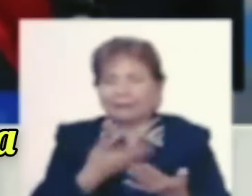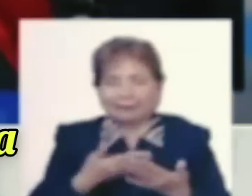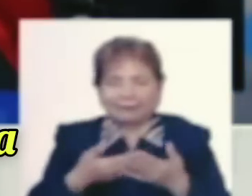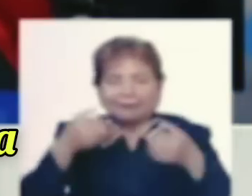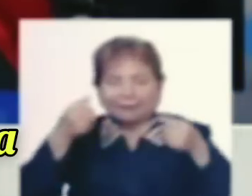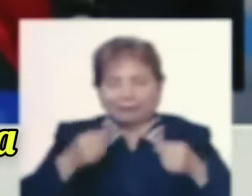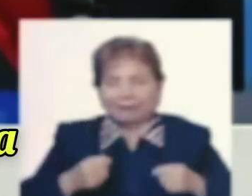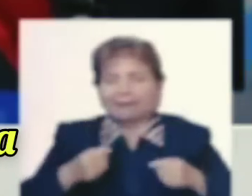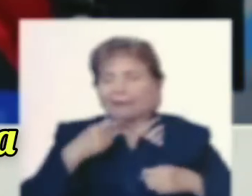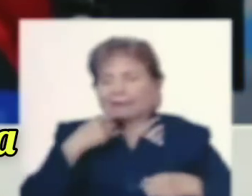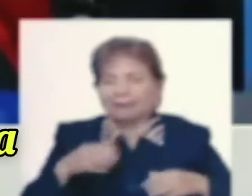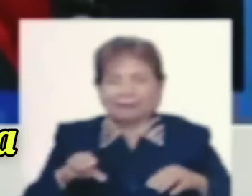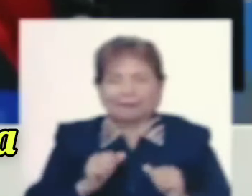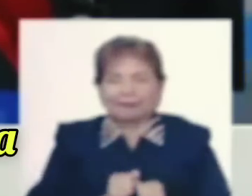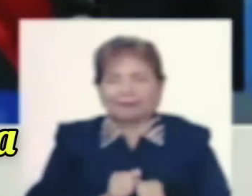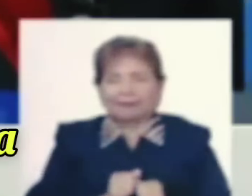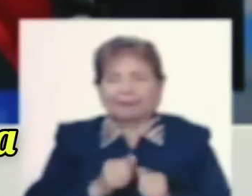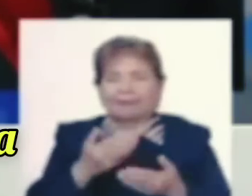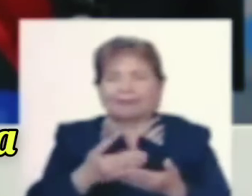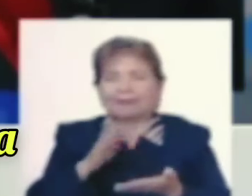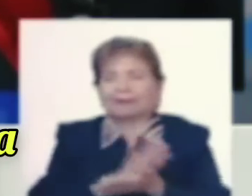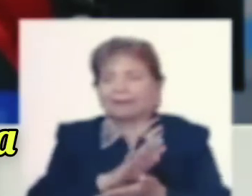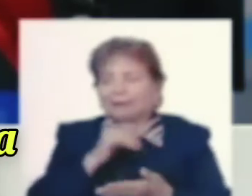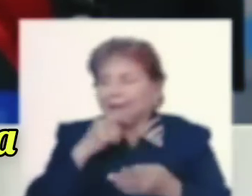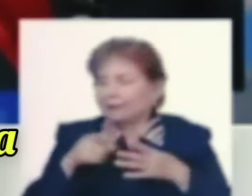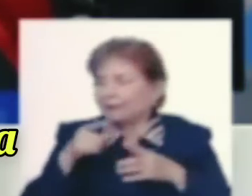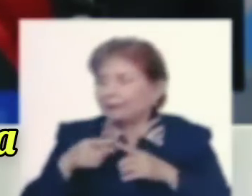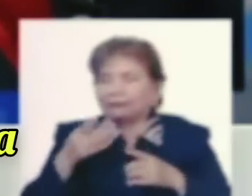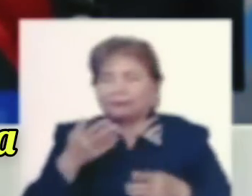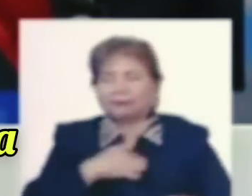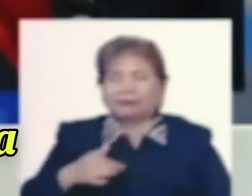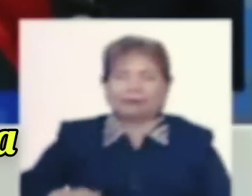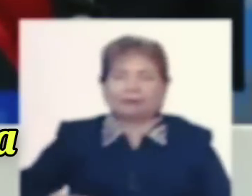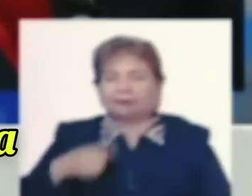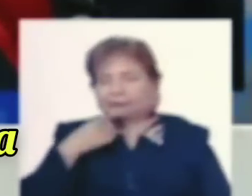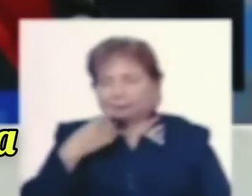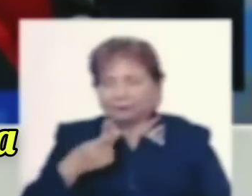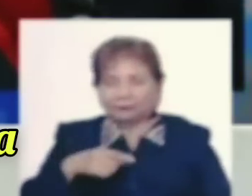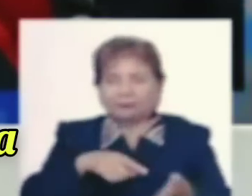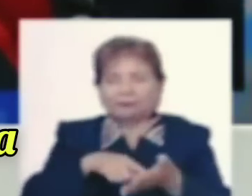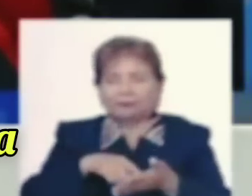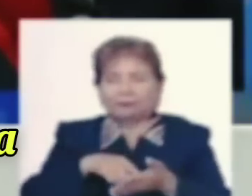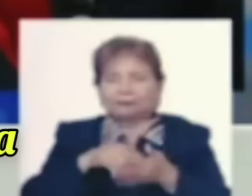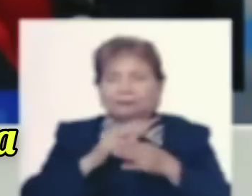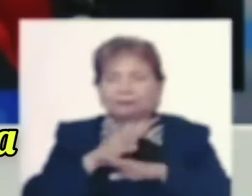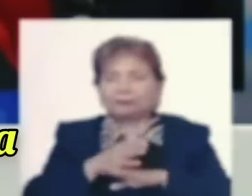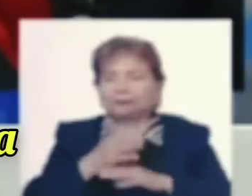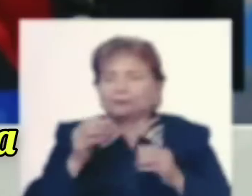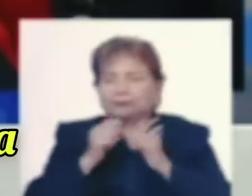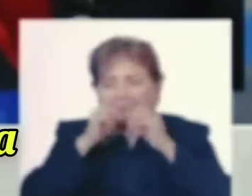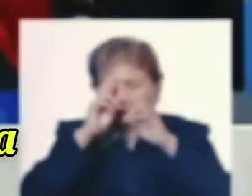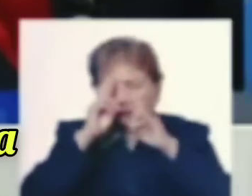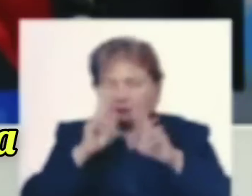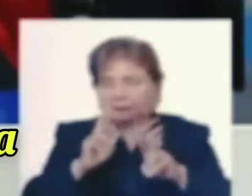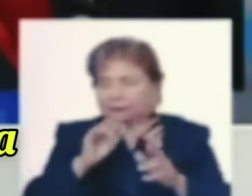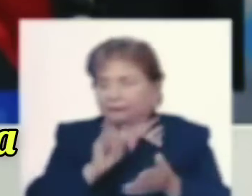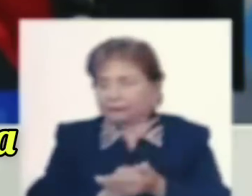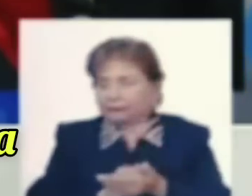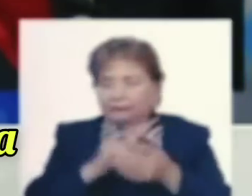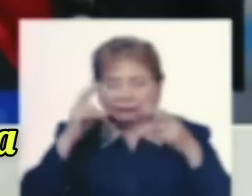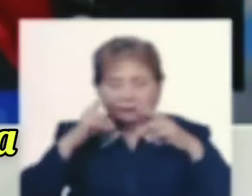han afirmado que han recibido la documentación, etc. Señor presidente, yo le voy a exigir, por su intermedio, presidente, y con todo respeto,